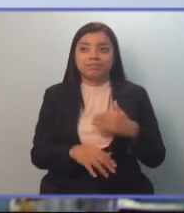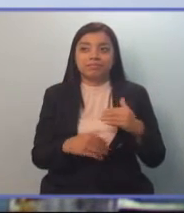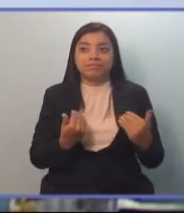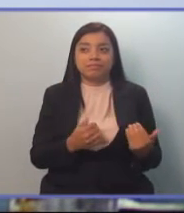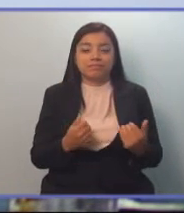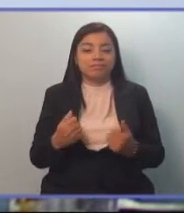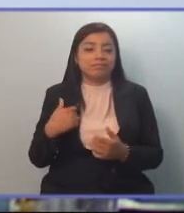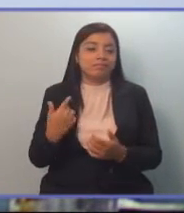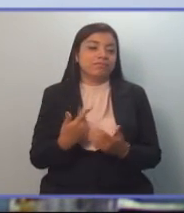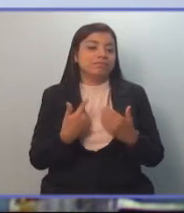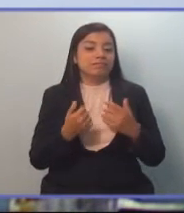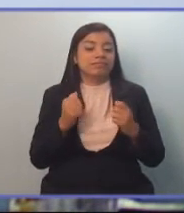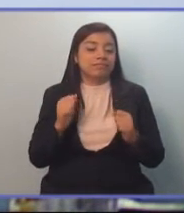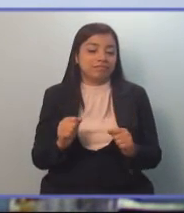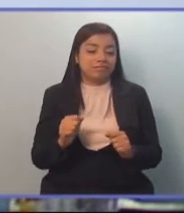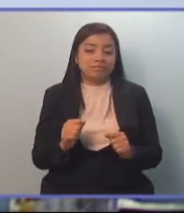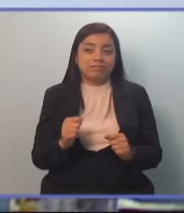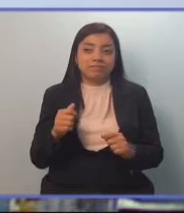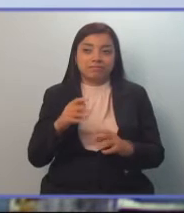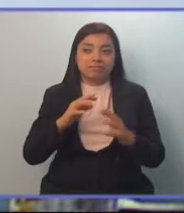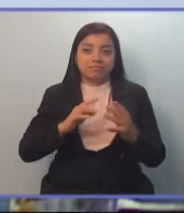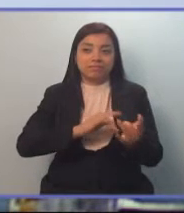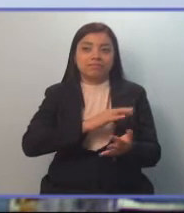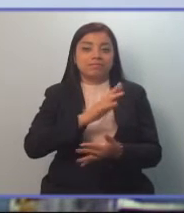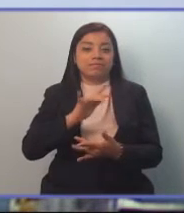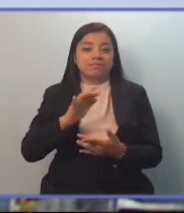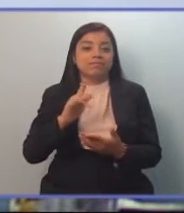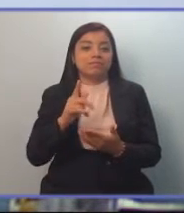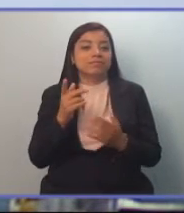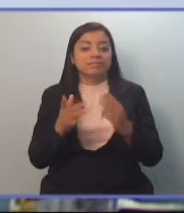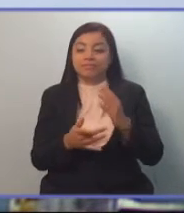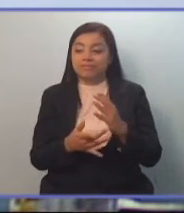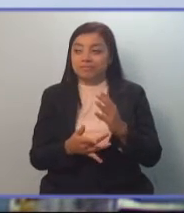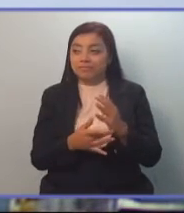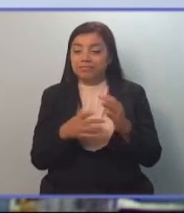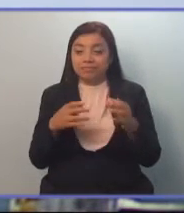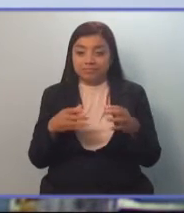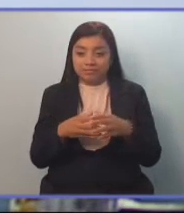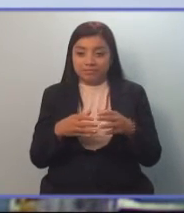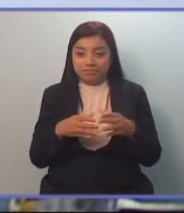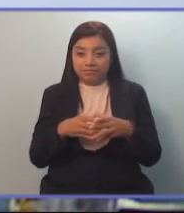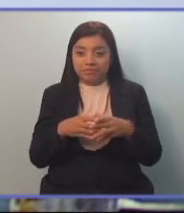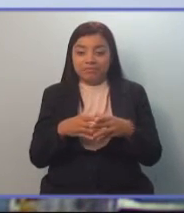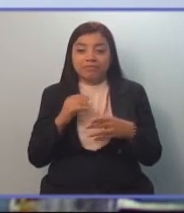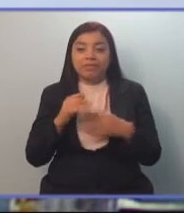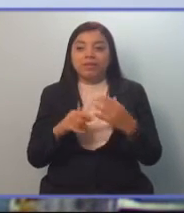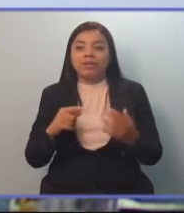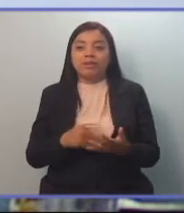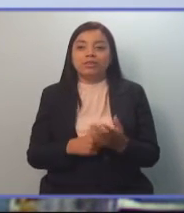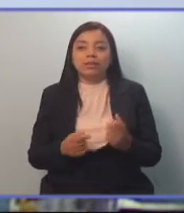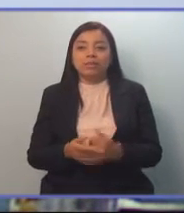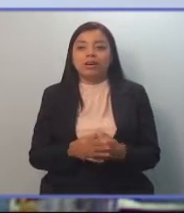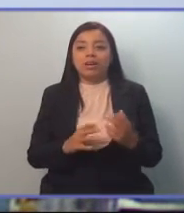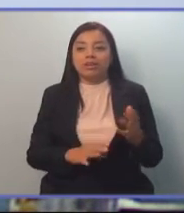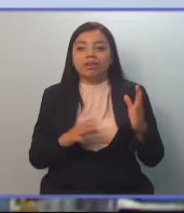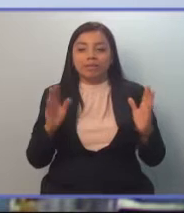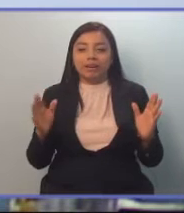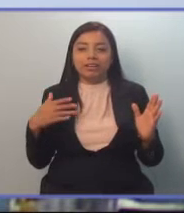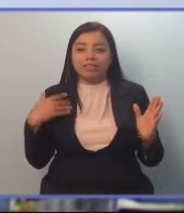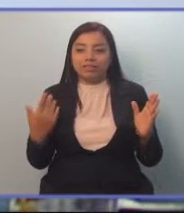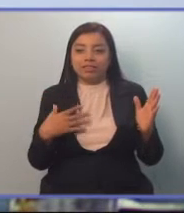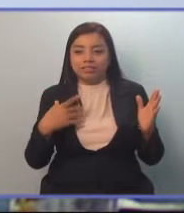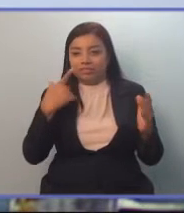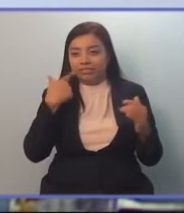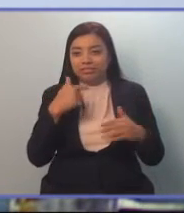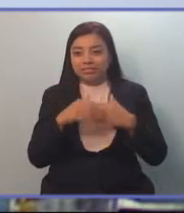para tener sus posturas científicas y técnicas. La Comisión, luego del estudio correspondiente a las observaciones antes citadas, dictamina en